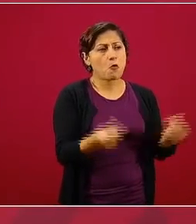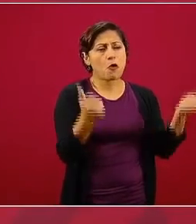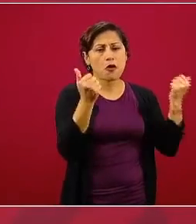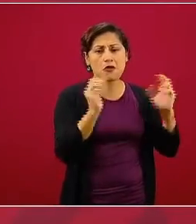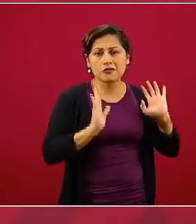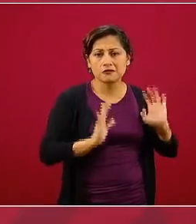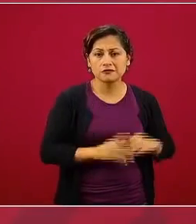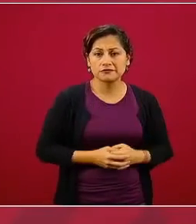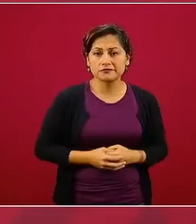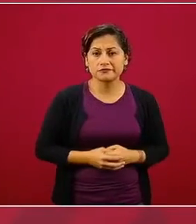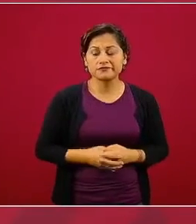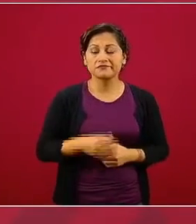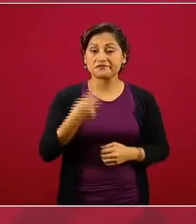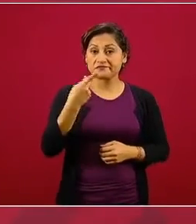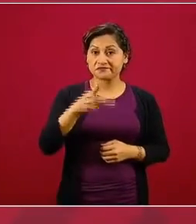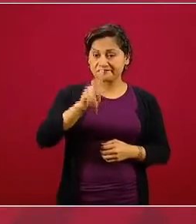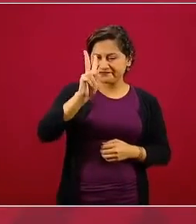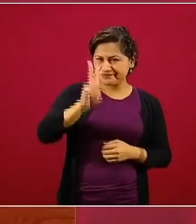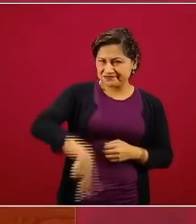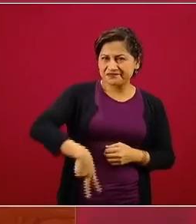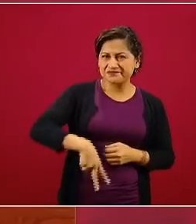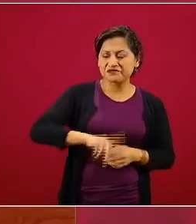Es muchísimo más el sufrimiento,